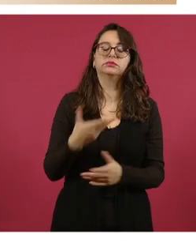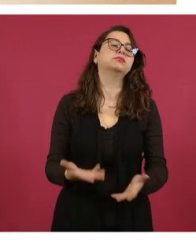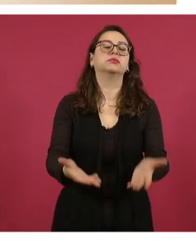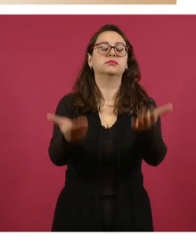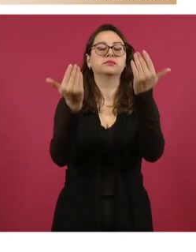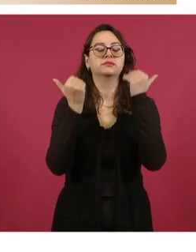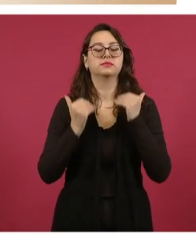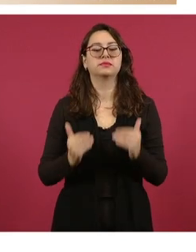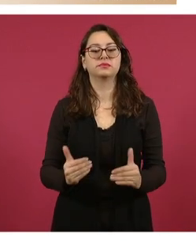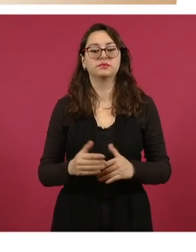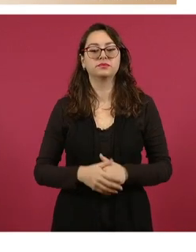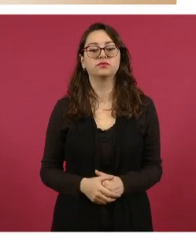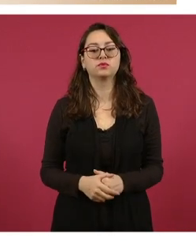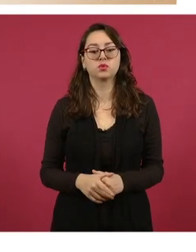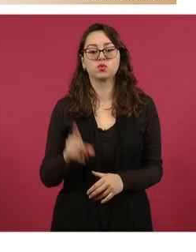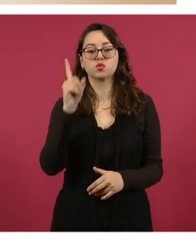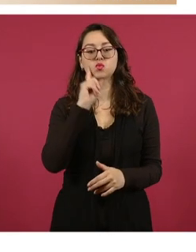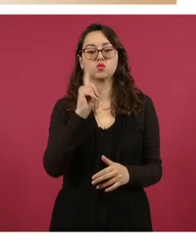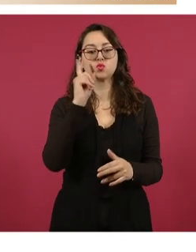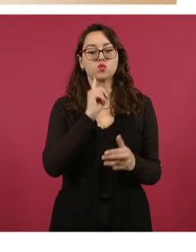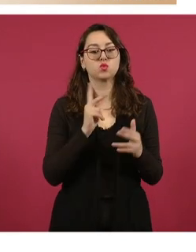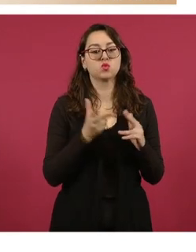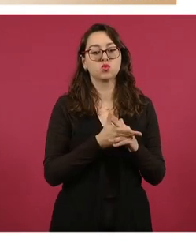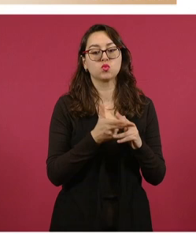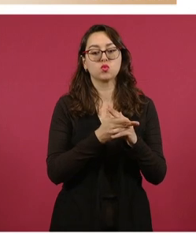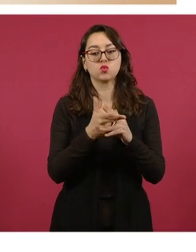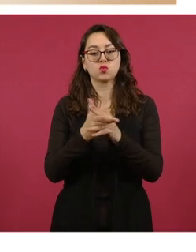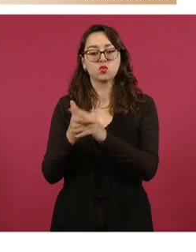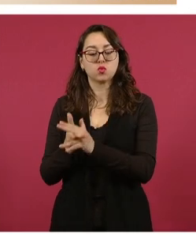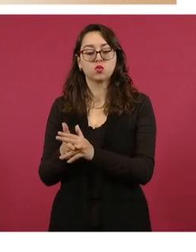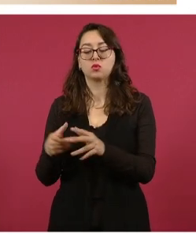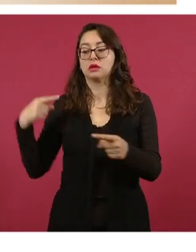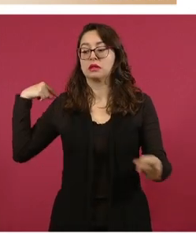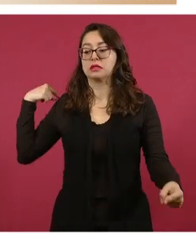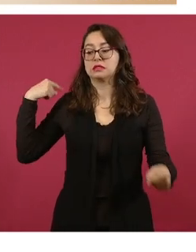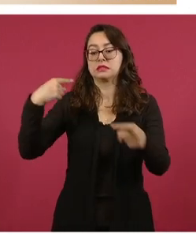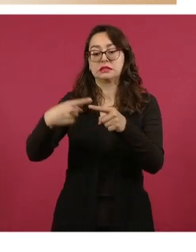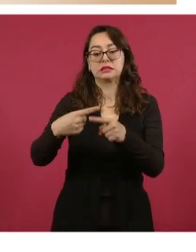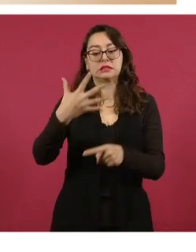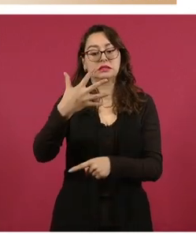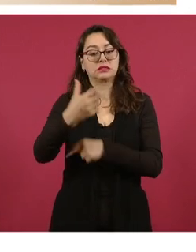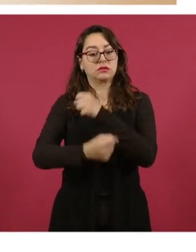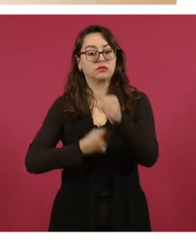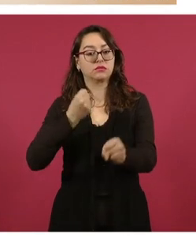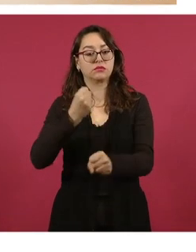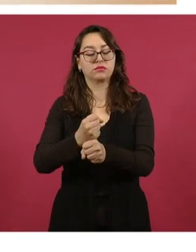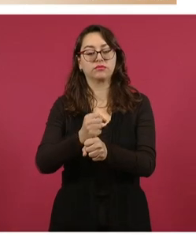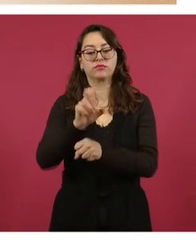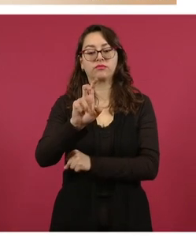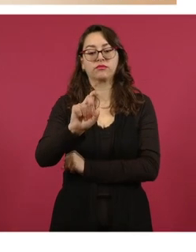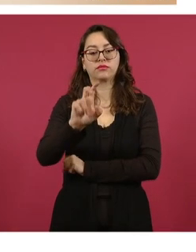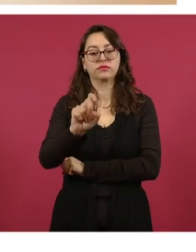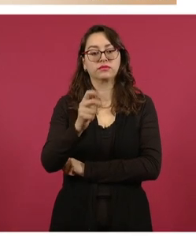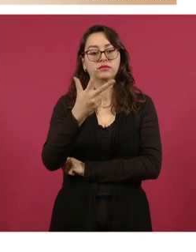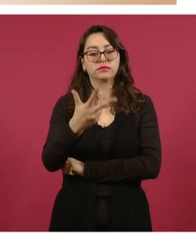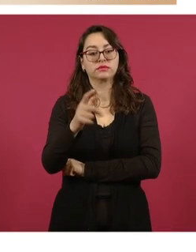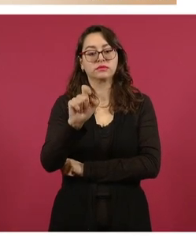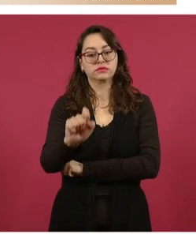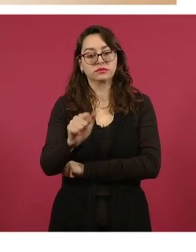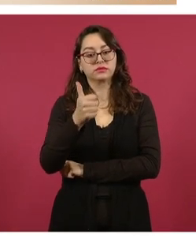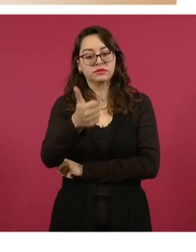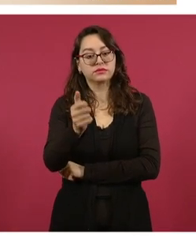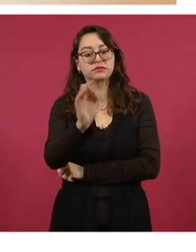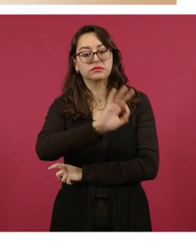Este es el feminicidio que tuvo, que bajó treinta y ocho punto seis por ciento. Seguimos